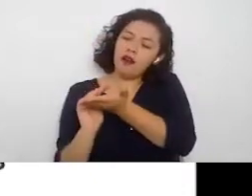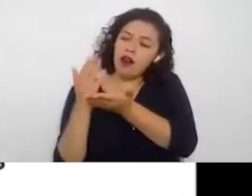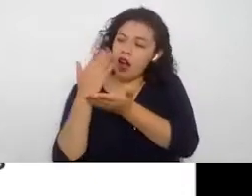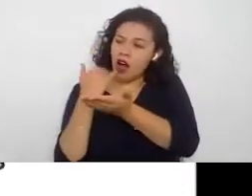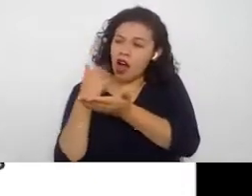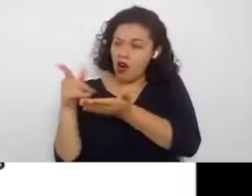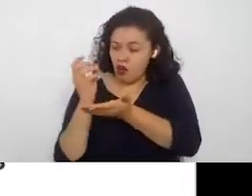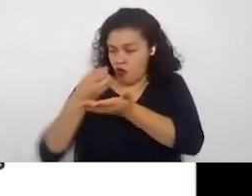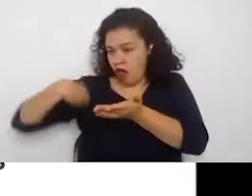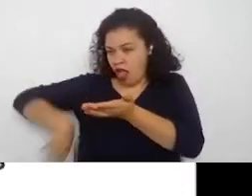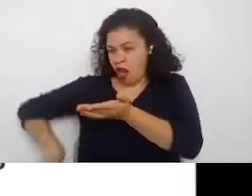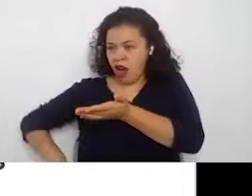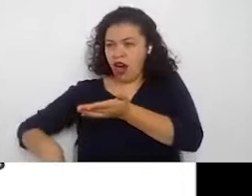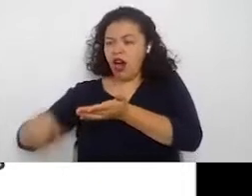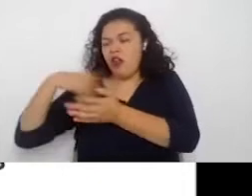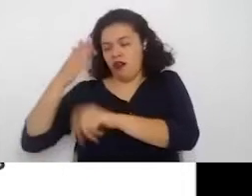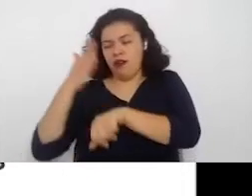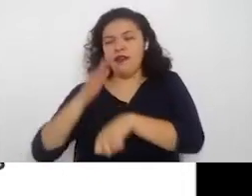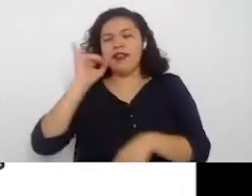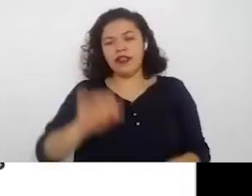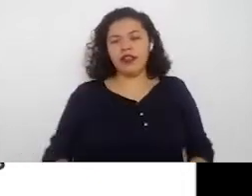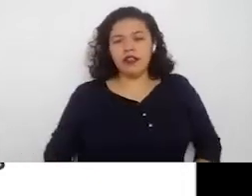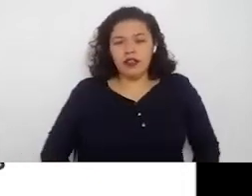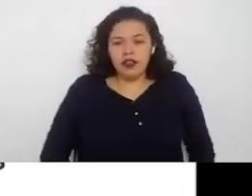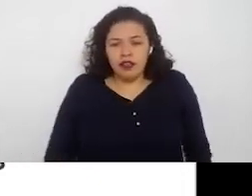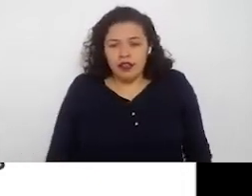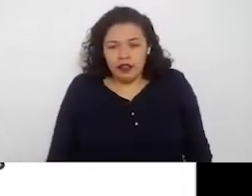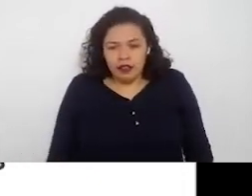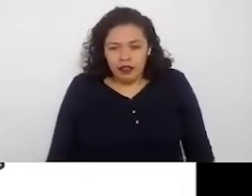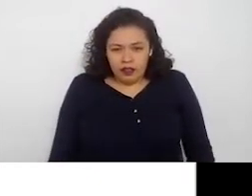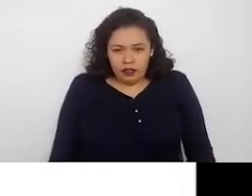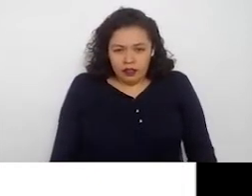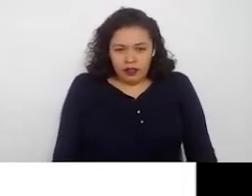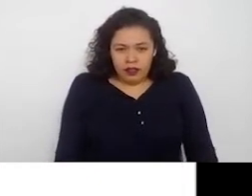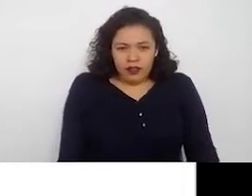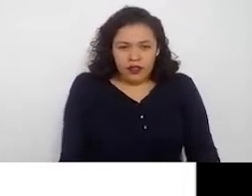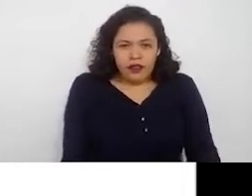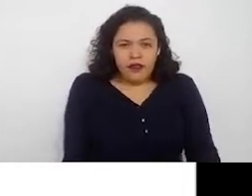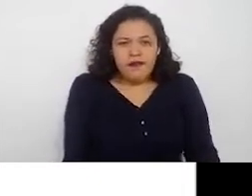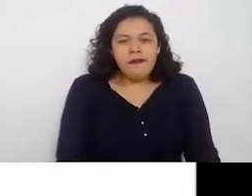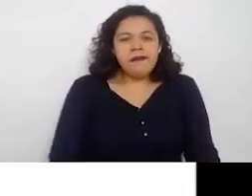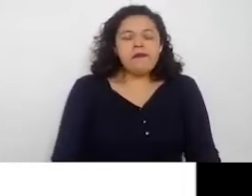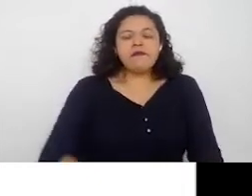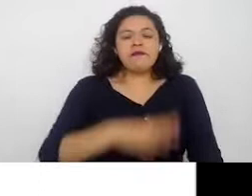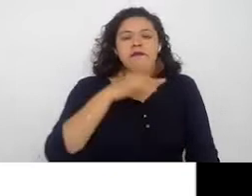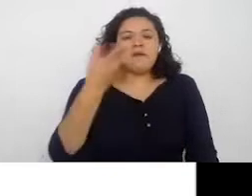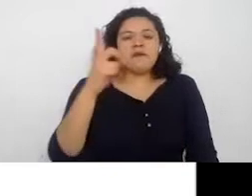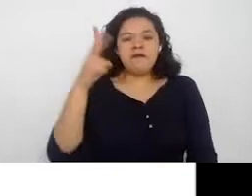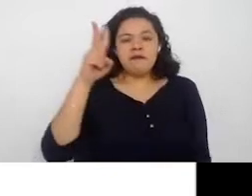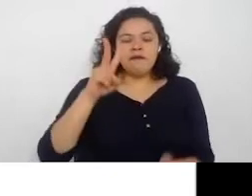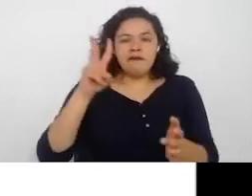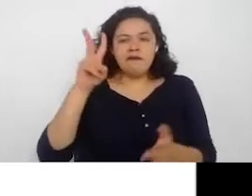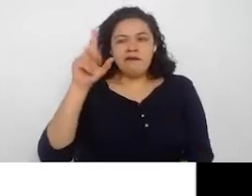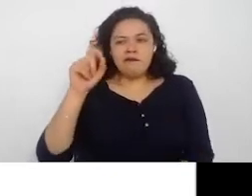Muy bien. Aquí en esto, recuerden que tenemos diciembre 2022. Hasta ahorita